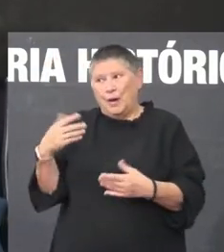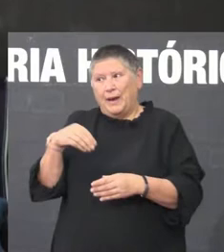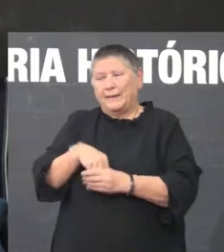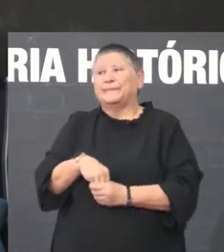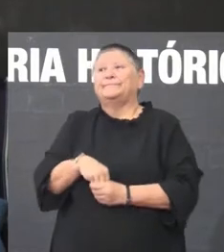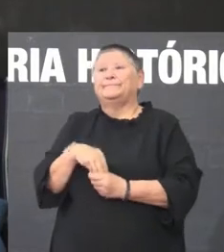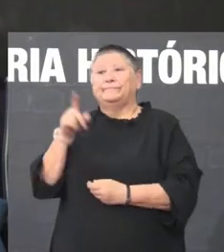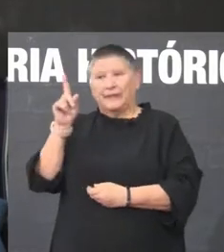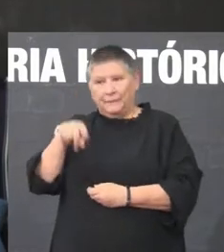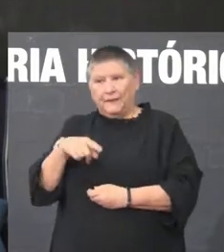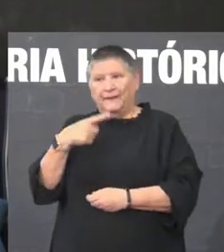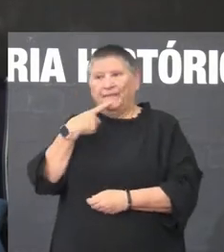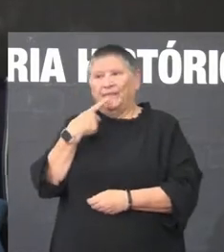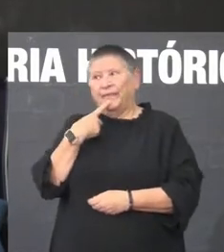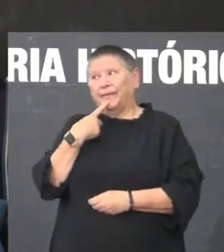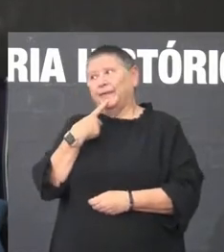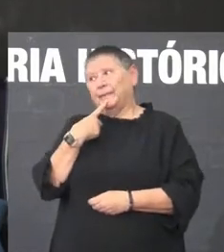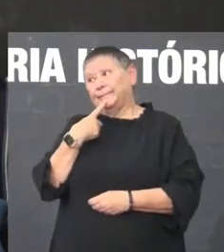que